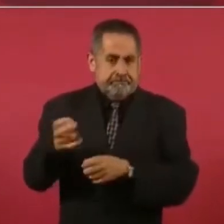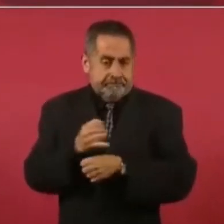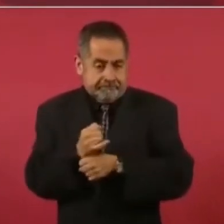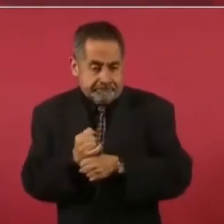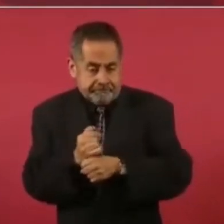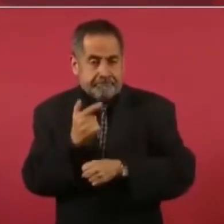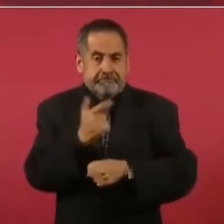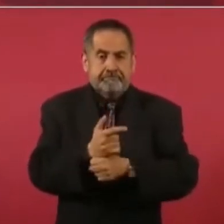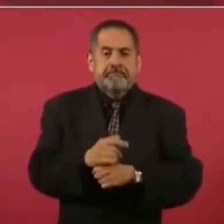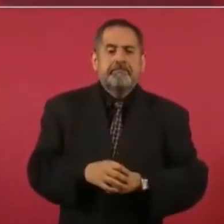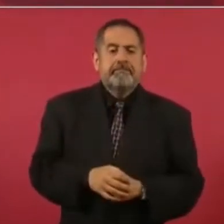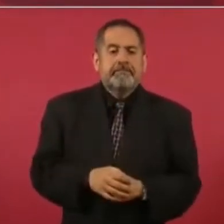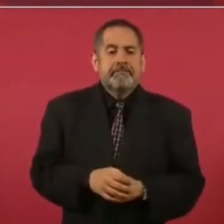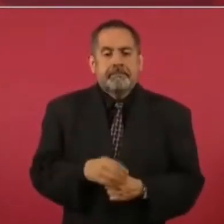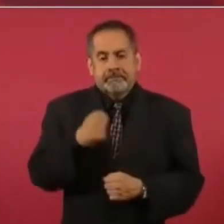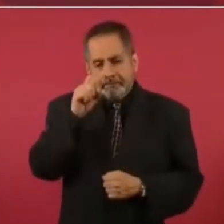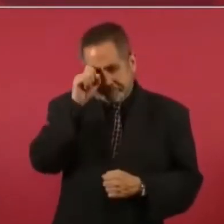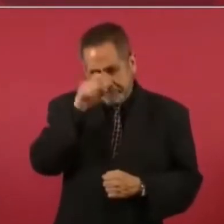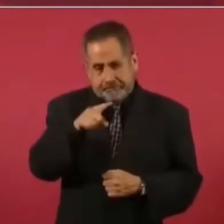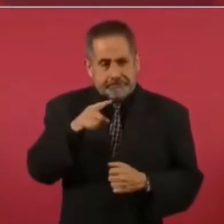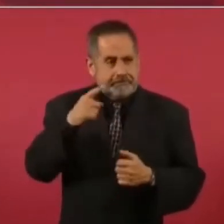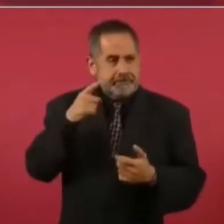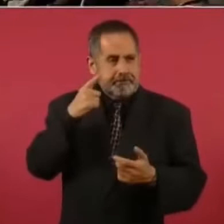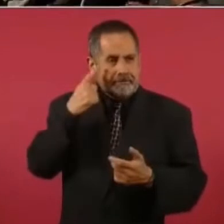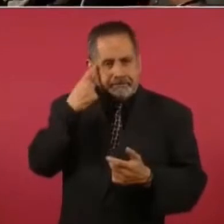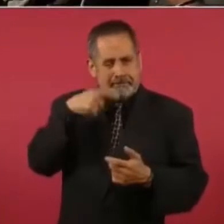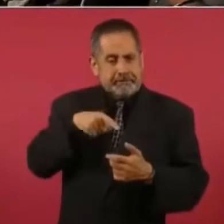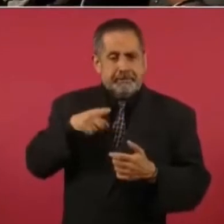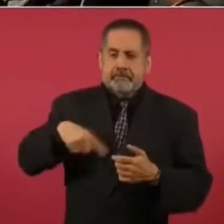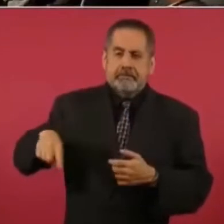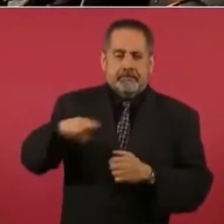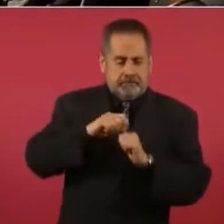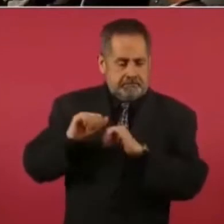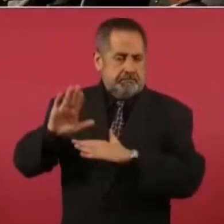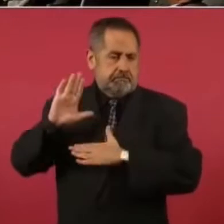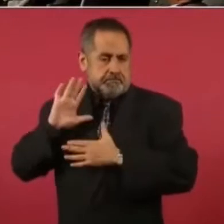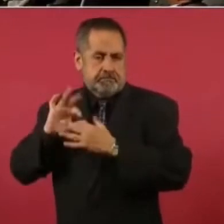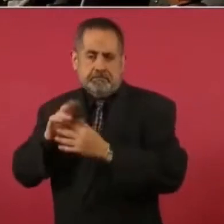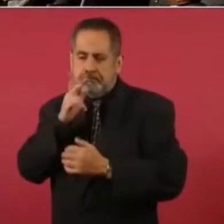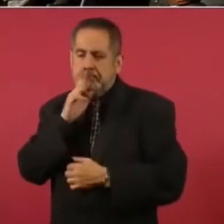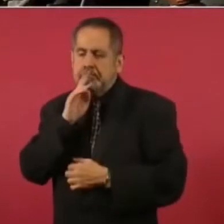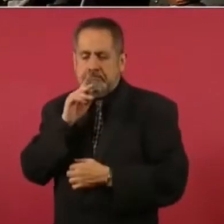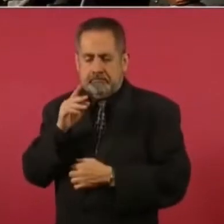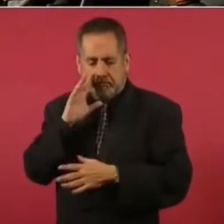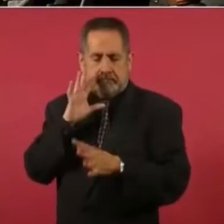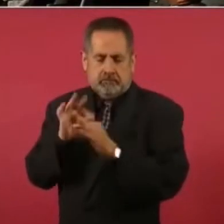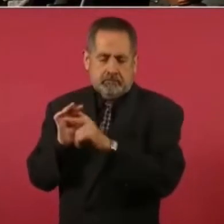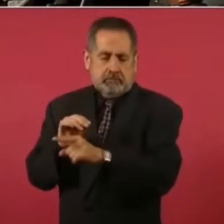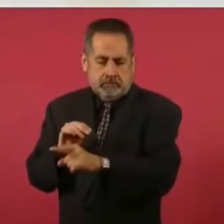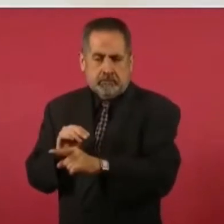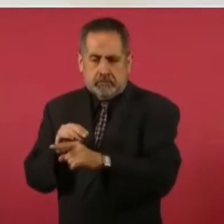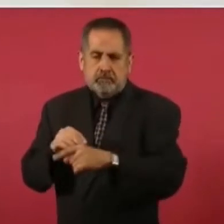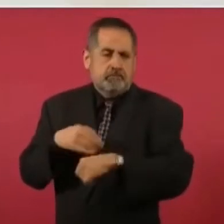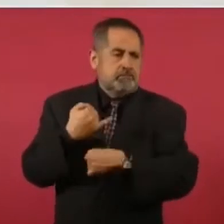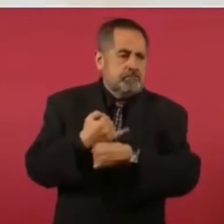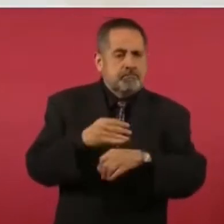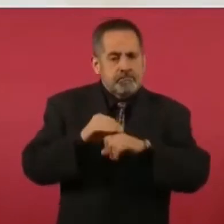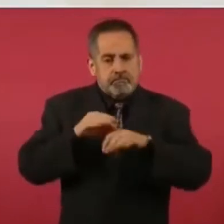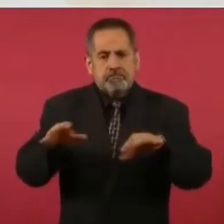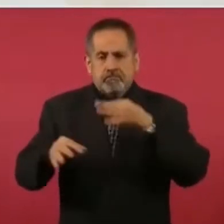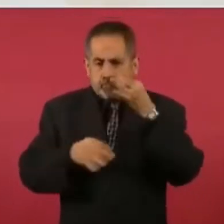investigación y además porque hay un compromiso con los papás y las mamás de los estudiantes de dar